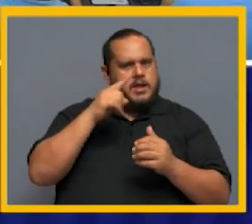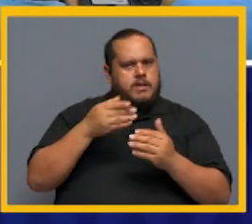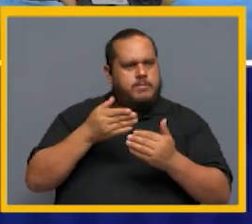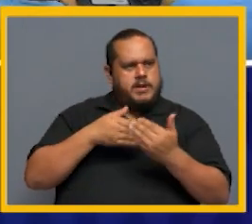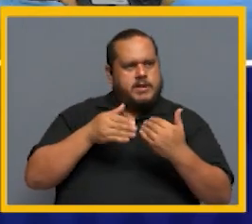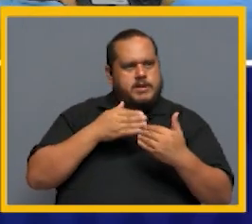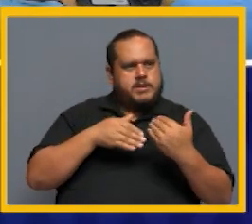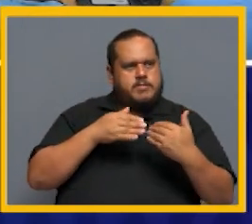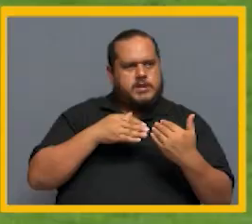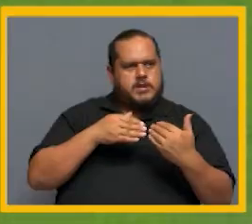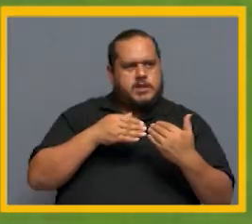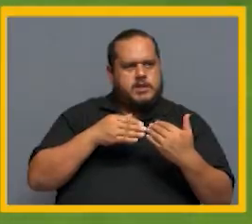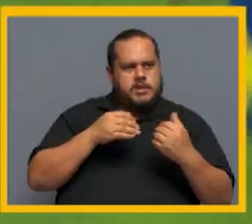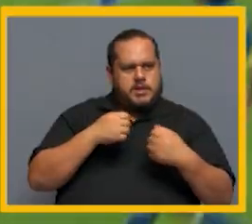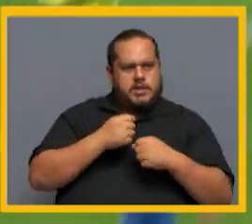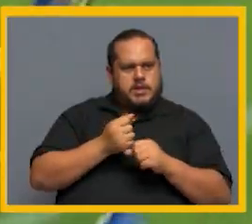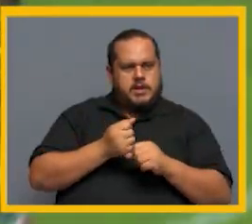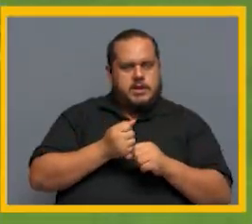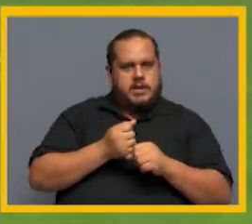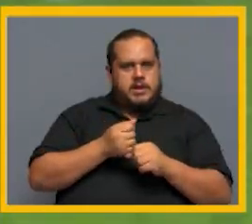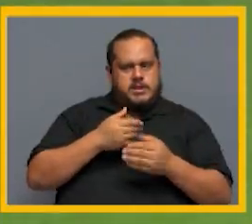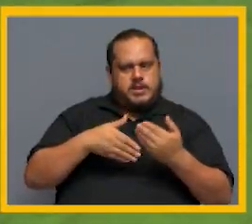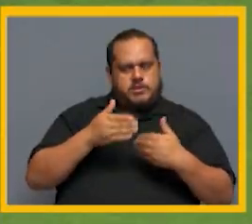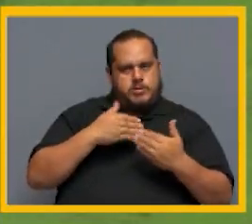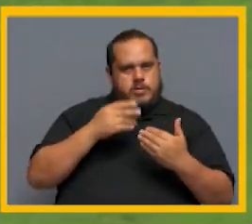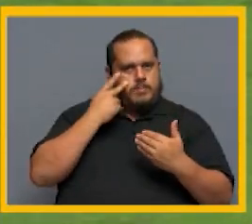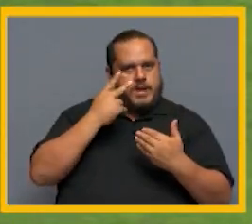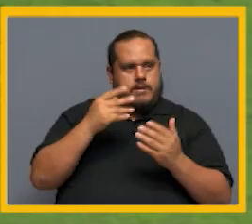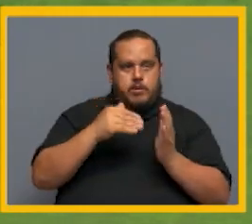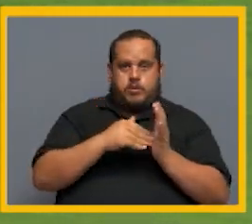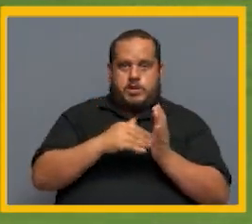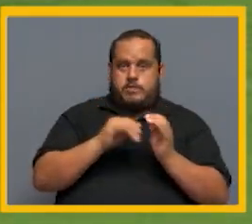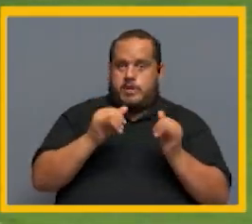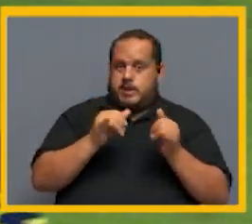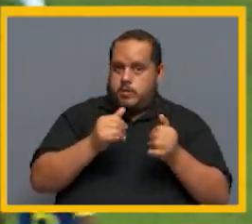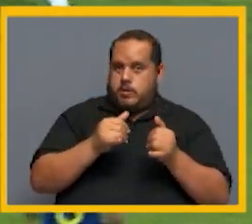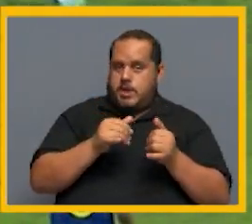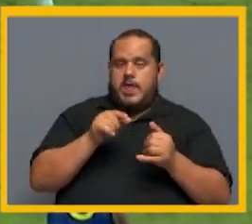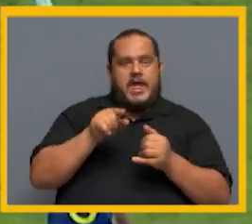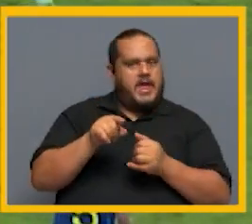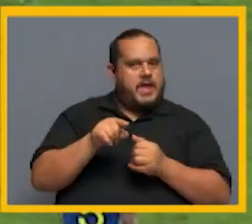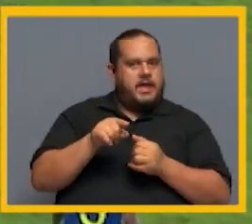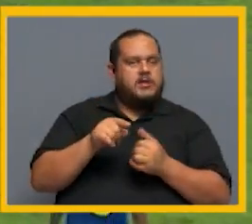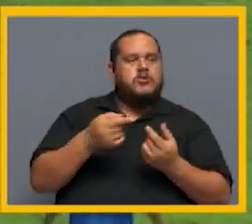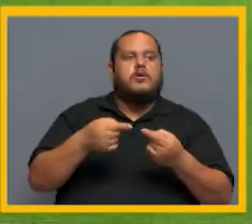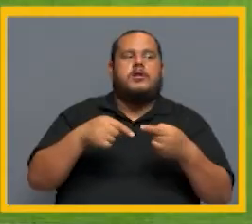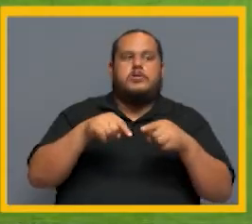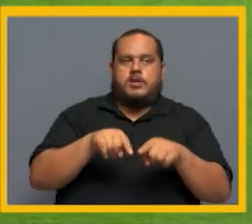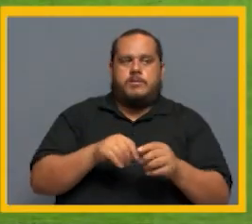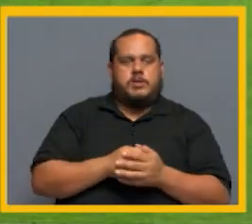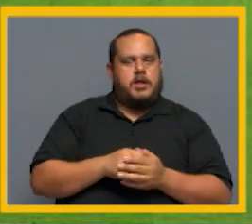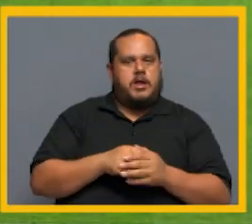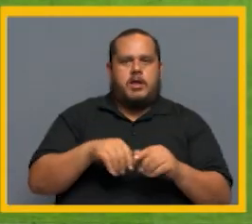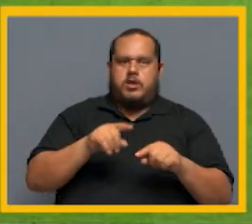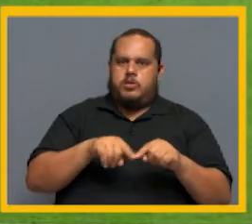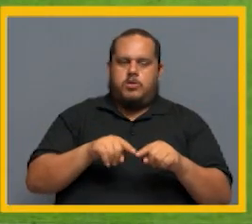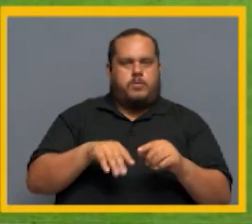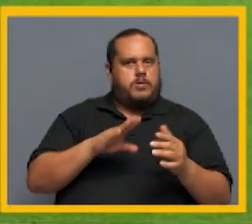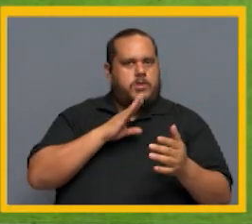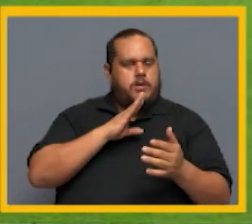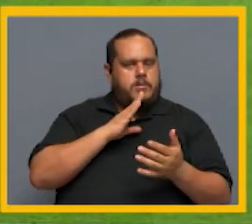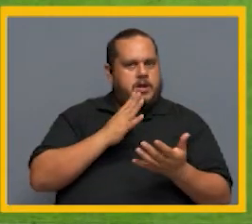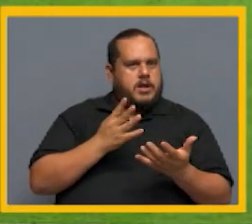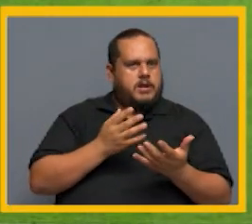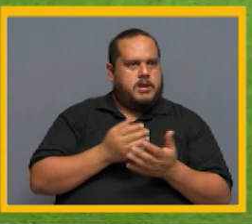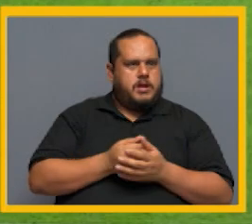Sigue teniendo. Para atrás. Aquí. Dale. Si retrocedemos para ver de nuevo la jugada, esto es lo que sucede. No puedo hablar, así no puedo